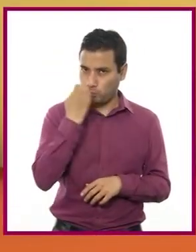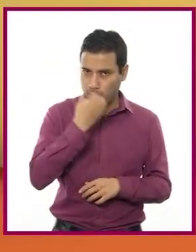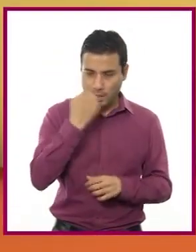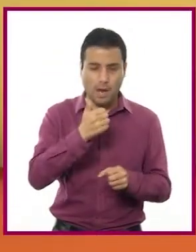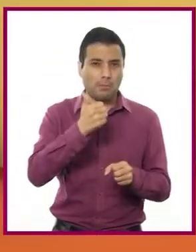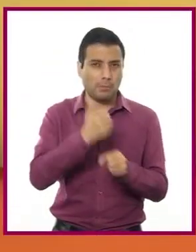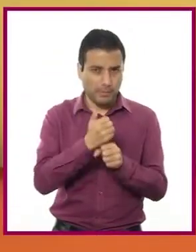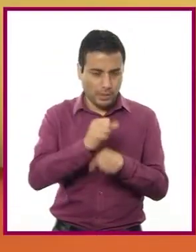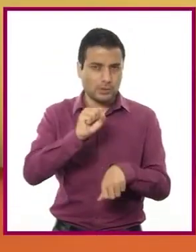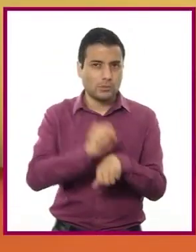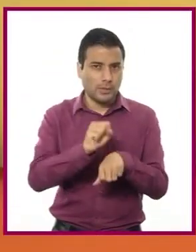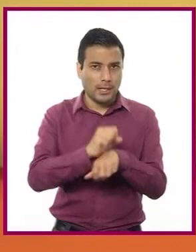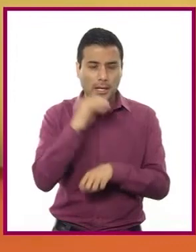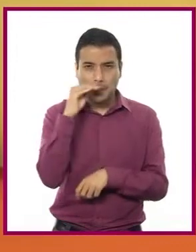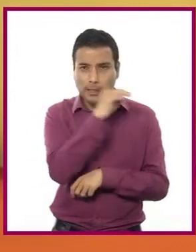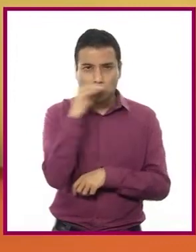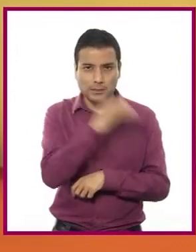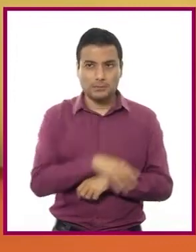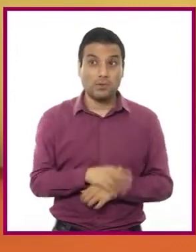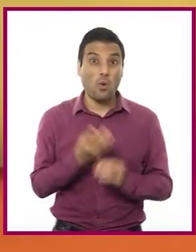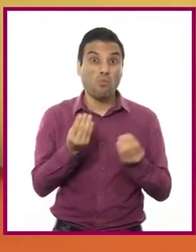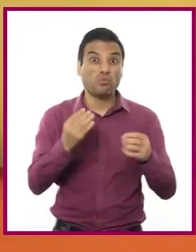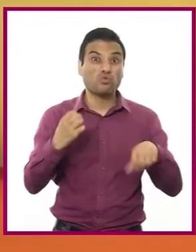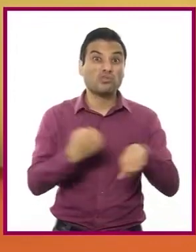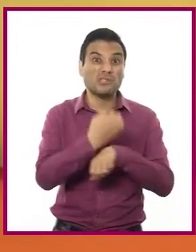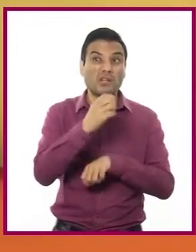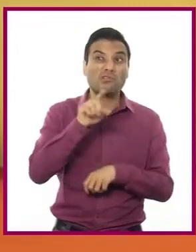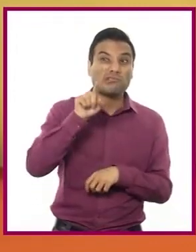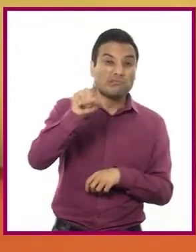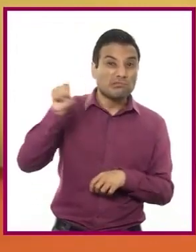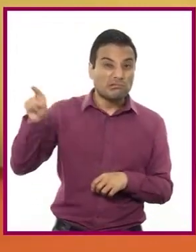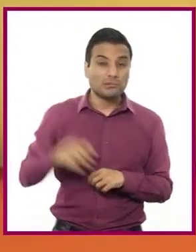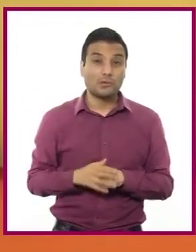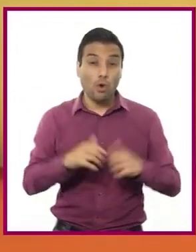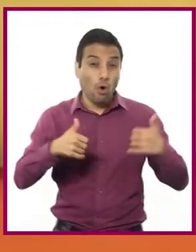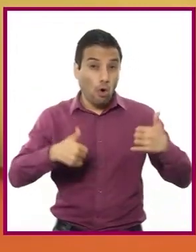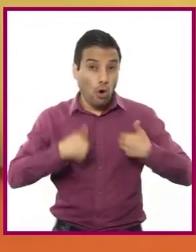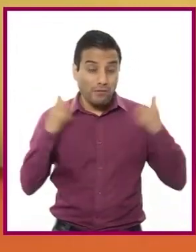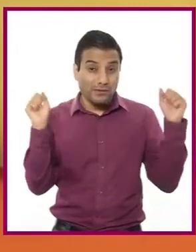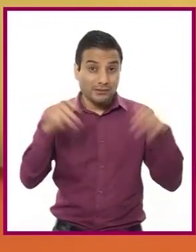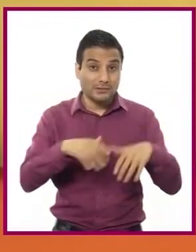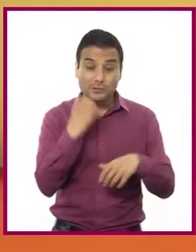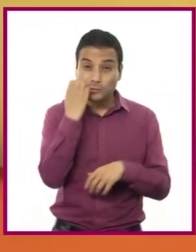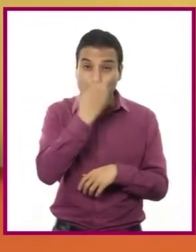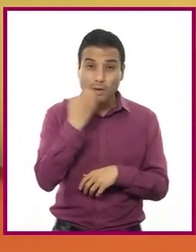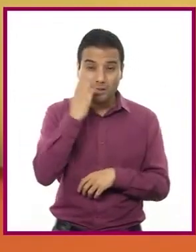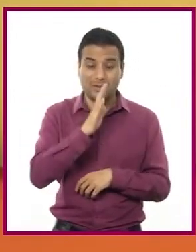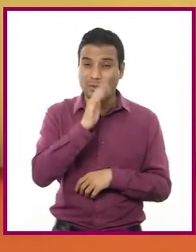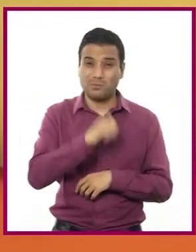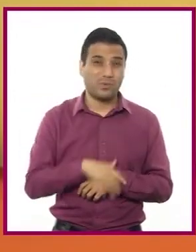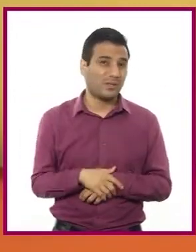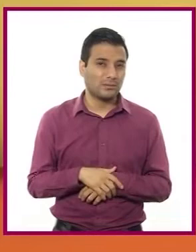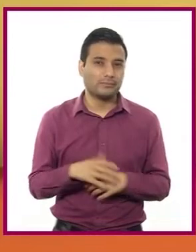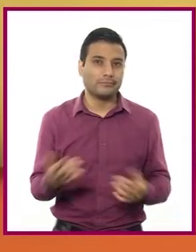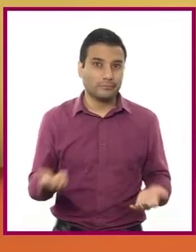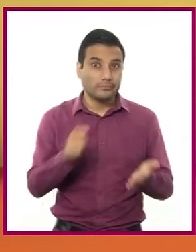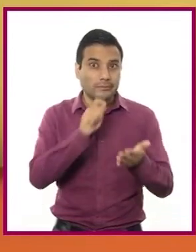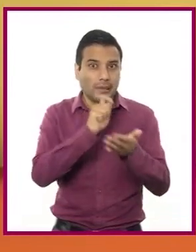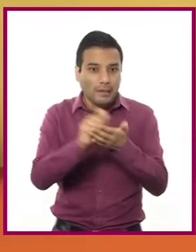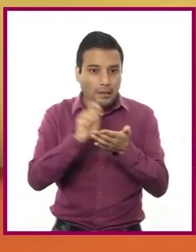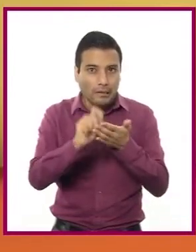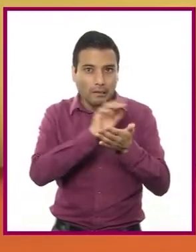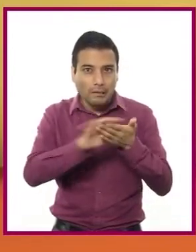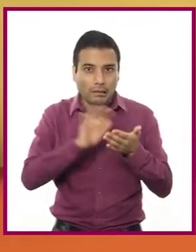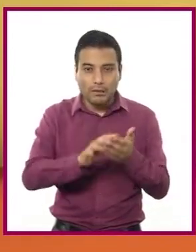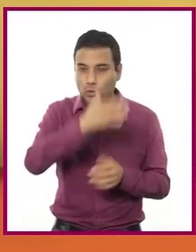es gratuita, en muchos estados los jóvenes no pueden asistir a la escuela. Esto lleva a que las tasas de analfabetismo en el